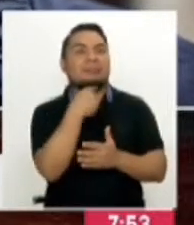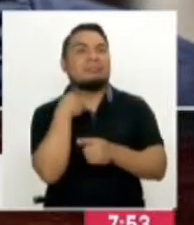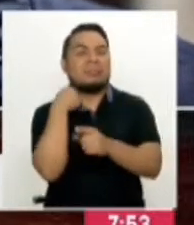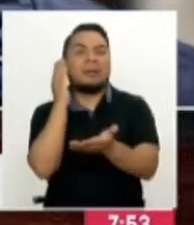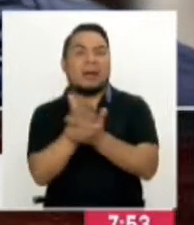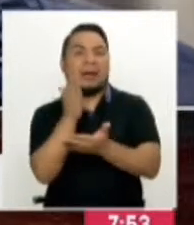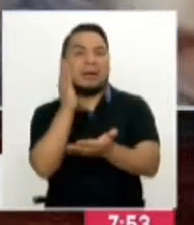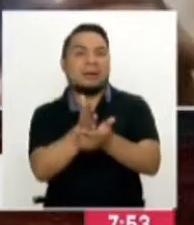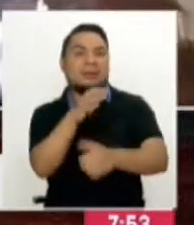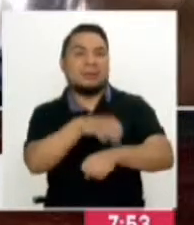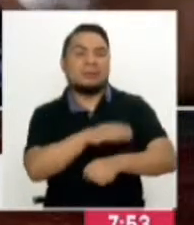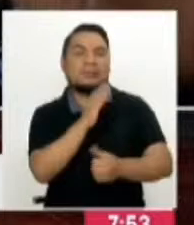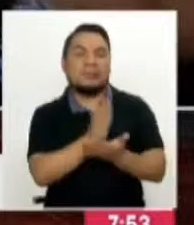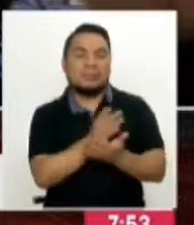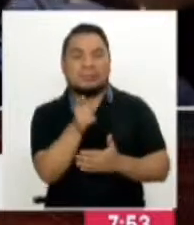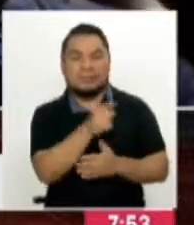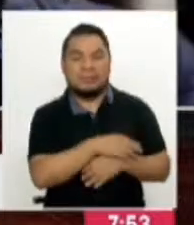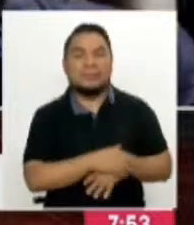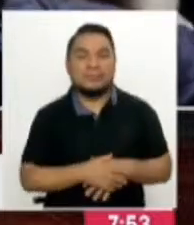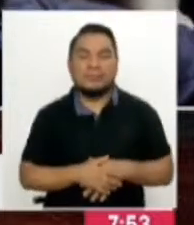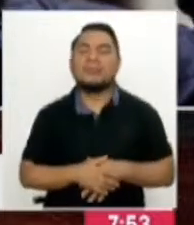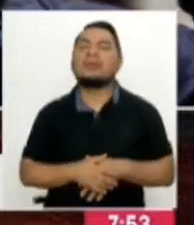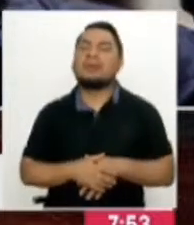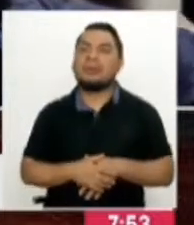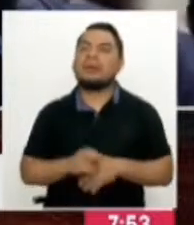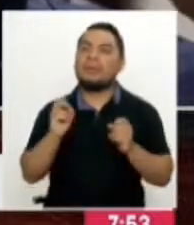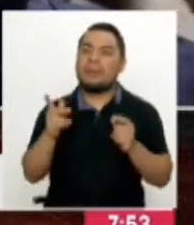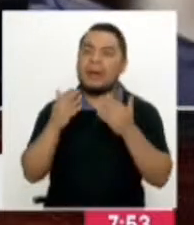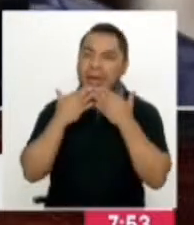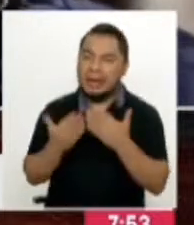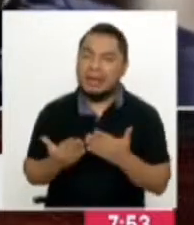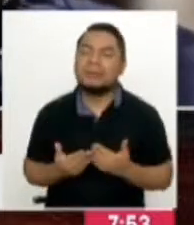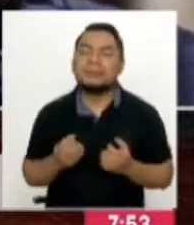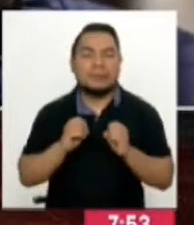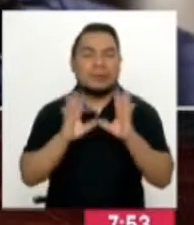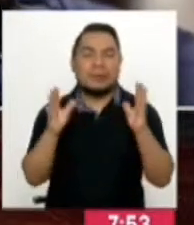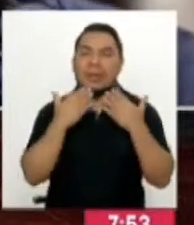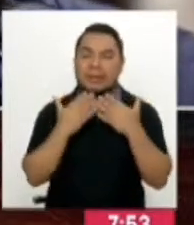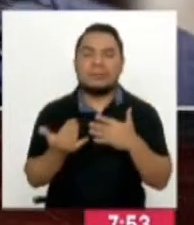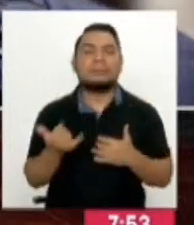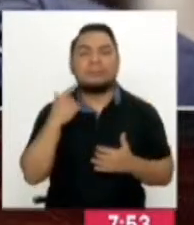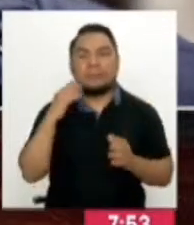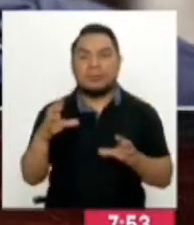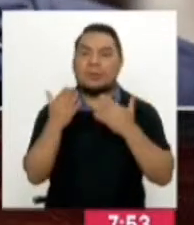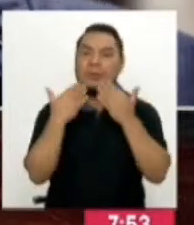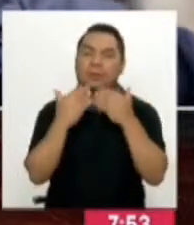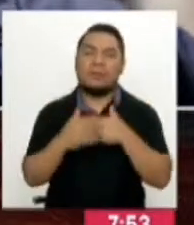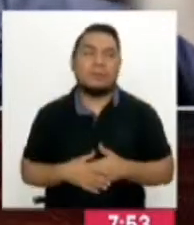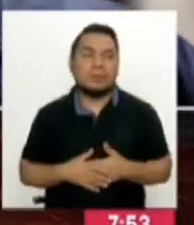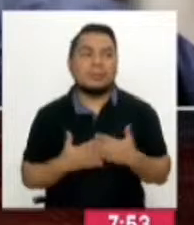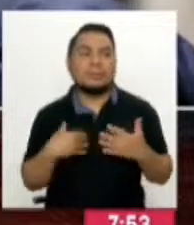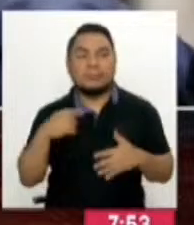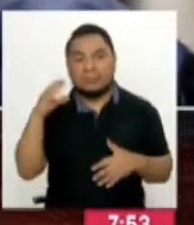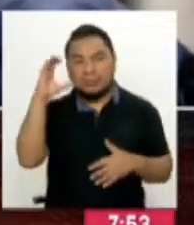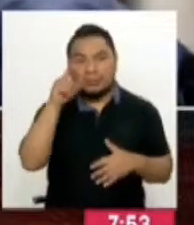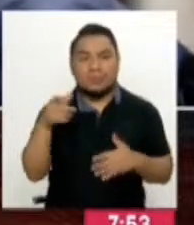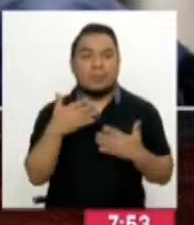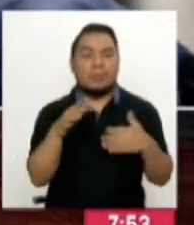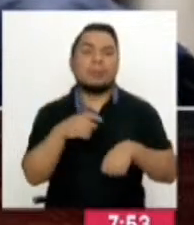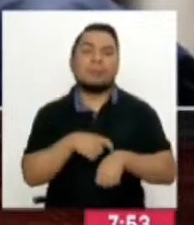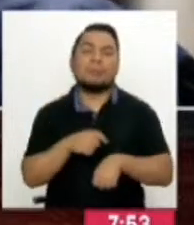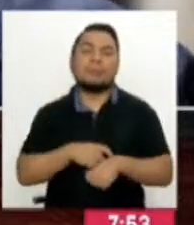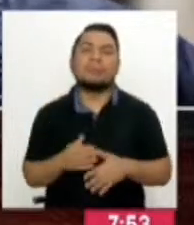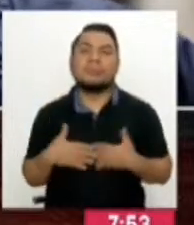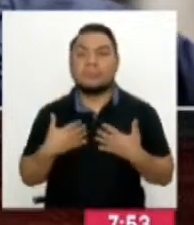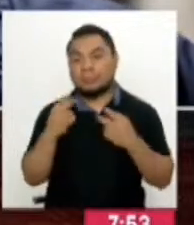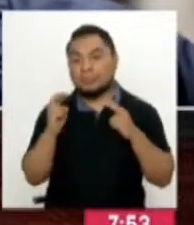estos procedimientos. Muy bien, bueno, clarísimo, doctor. Muchísimas gracias por atender nuestro llamado. Lo estaremos buscando en cualquier otro momento